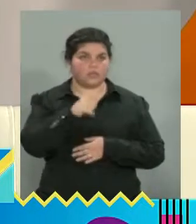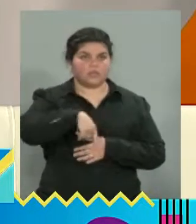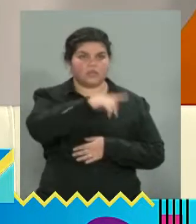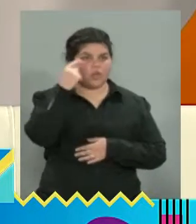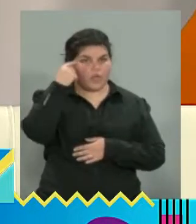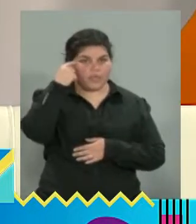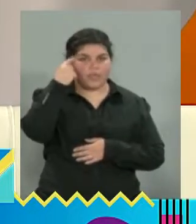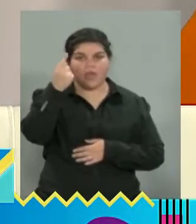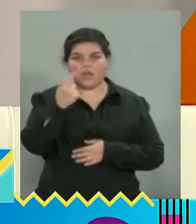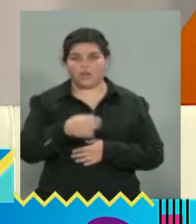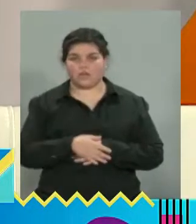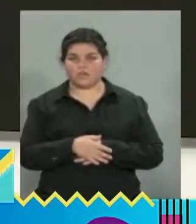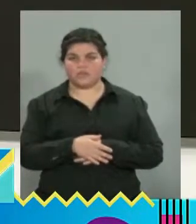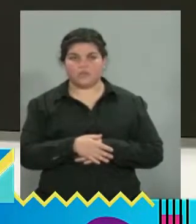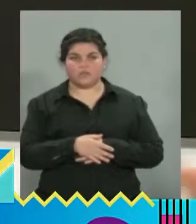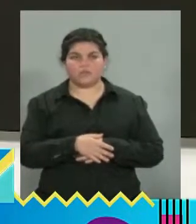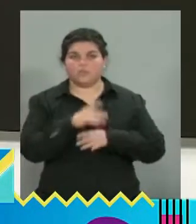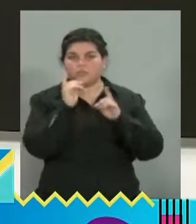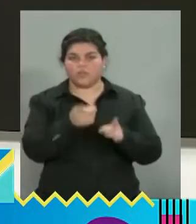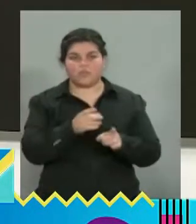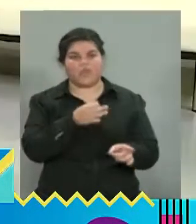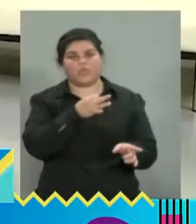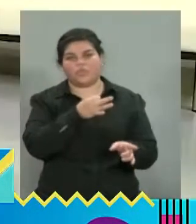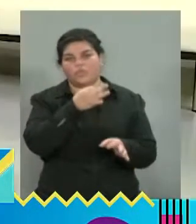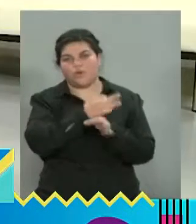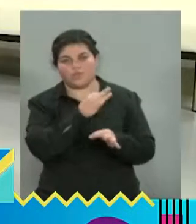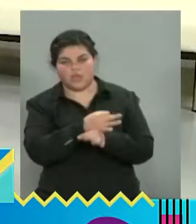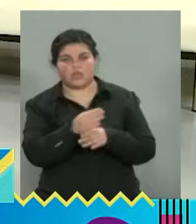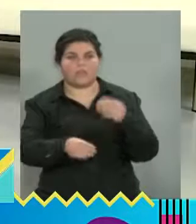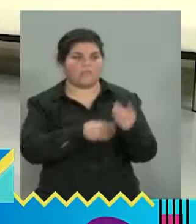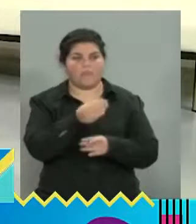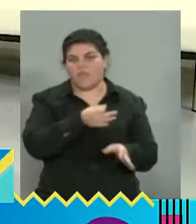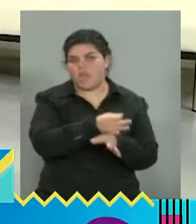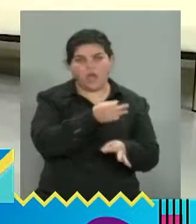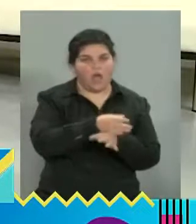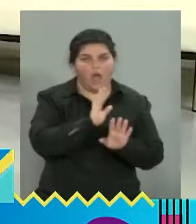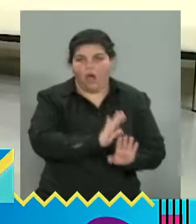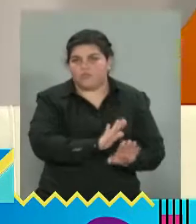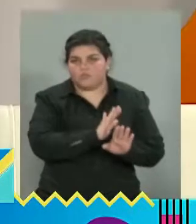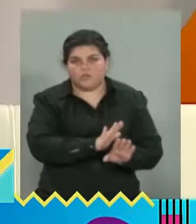de prejuicios, ¿sí? También difundida por docentes o por familiares, que